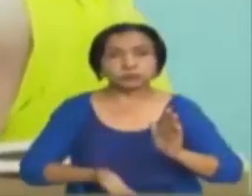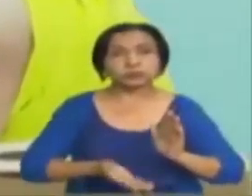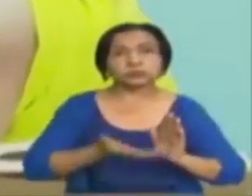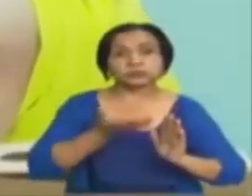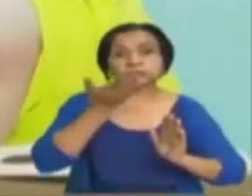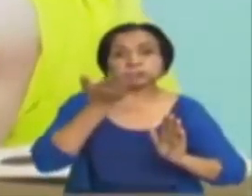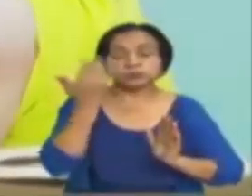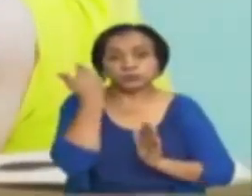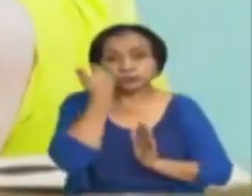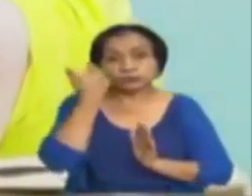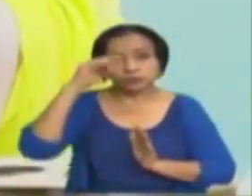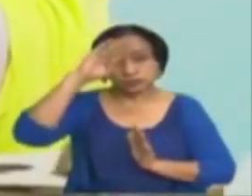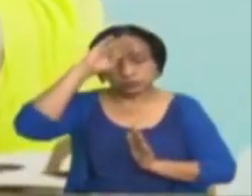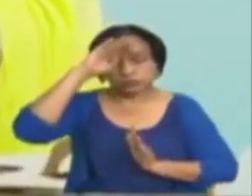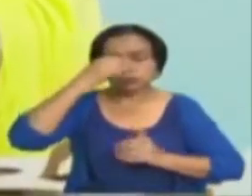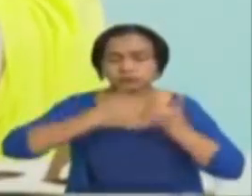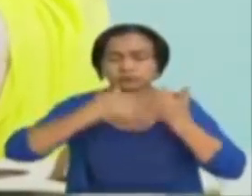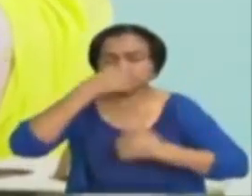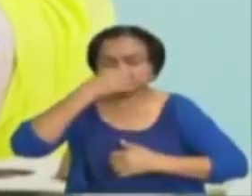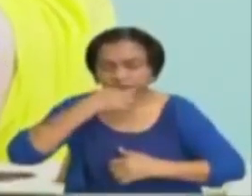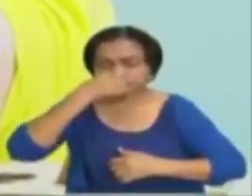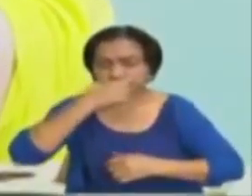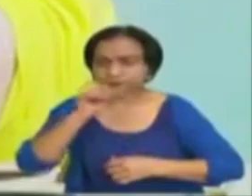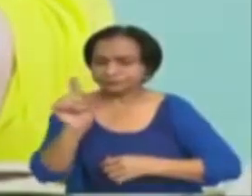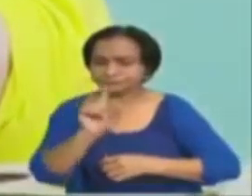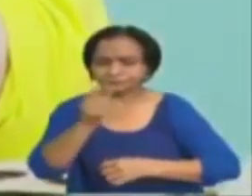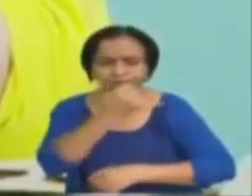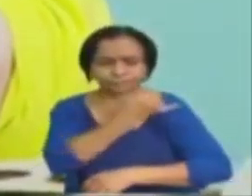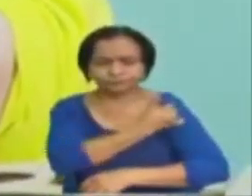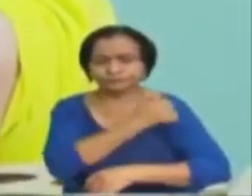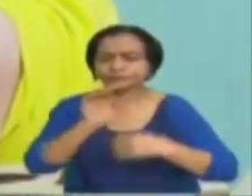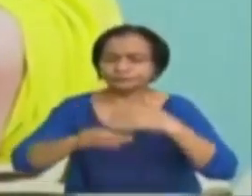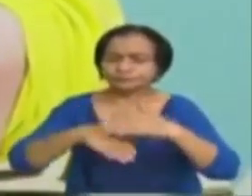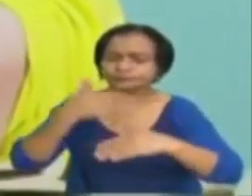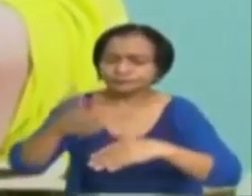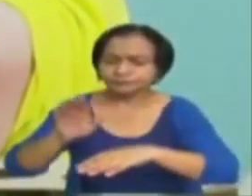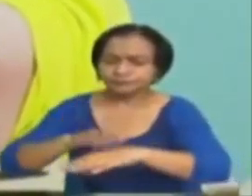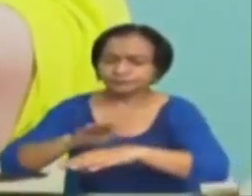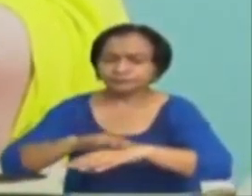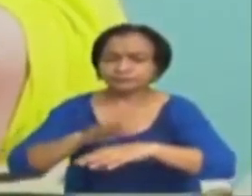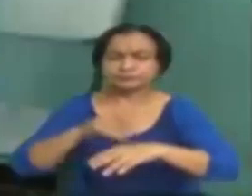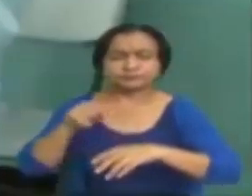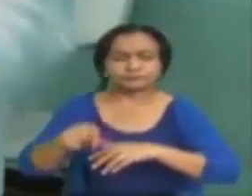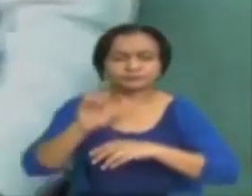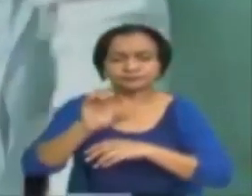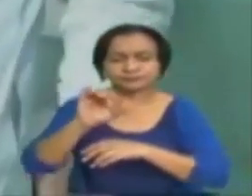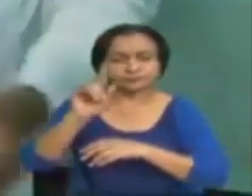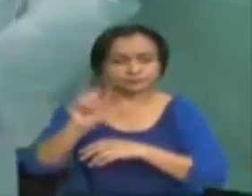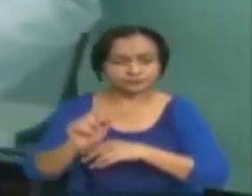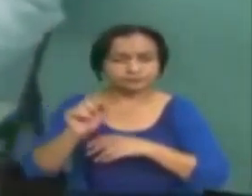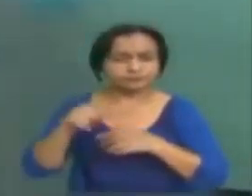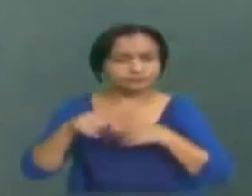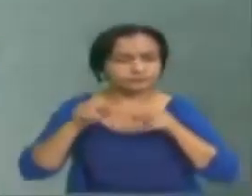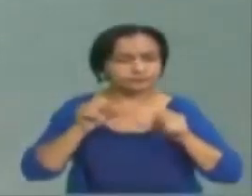55 años aquí en managua en el hospital alemán en el crucero en el centro de salud en corinto